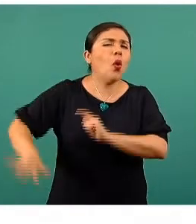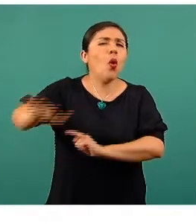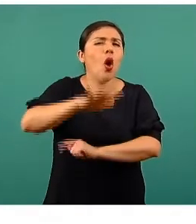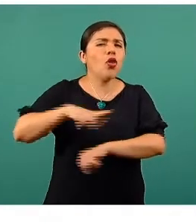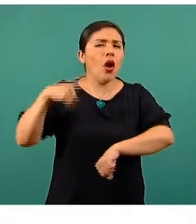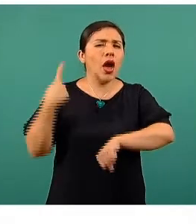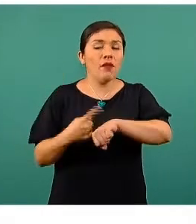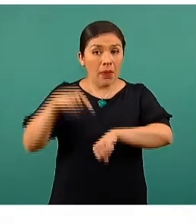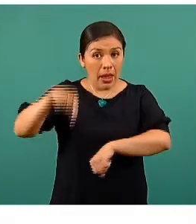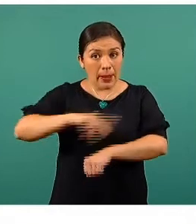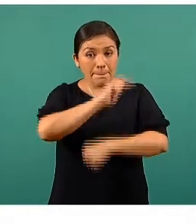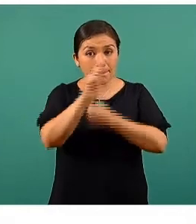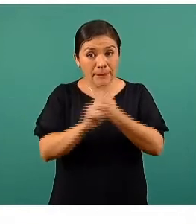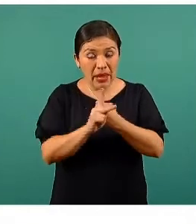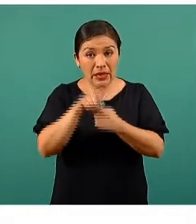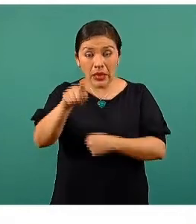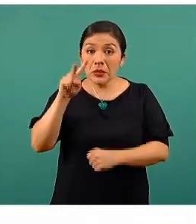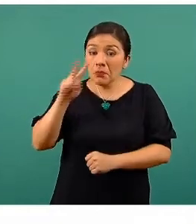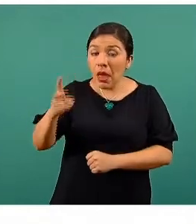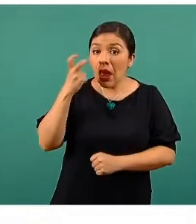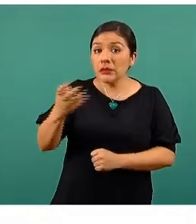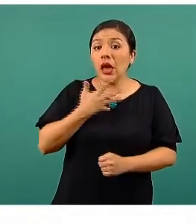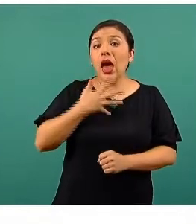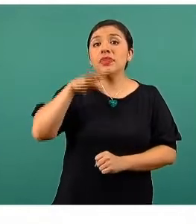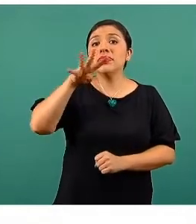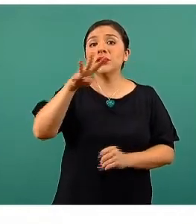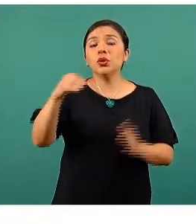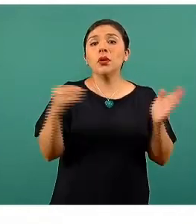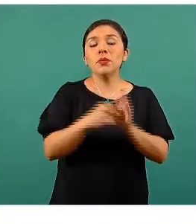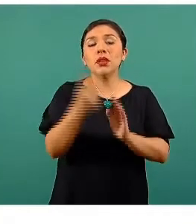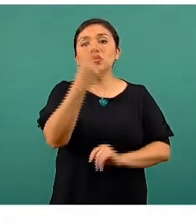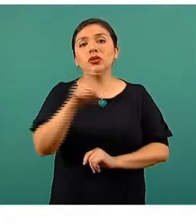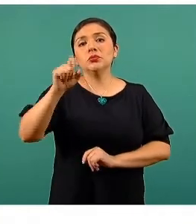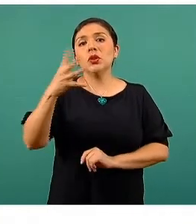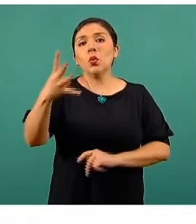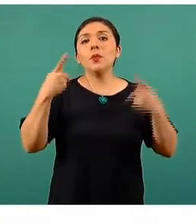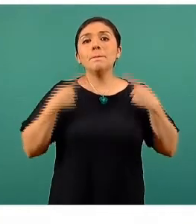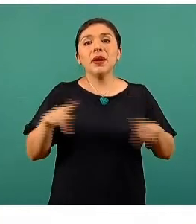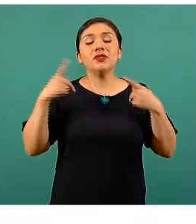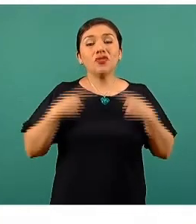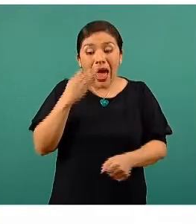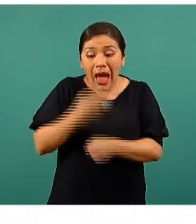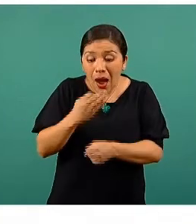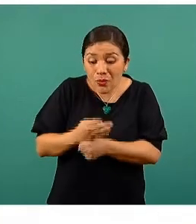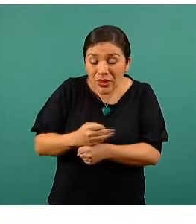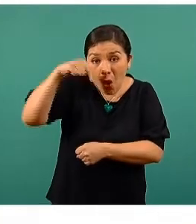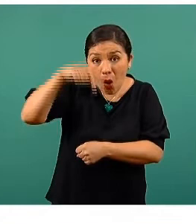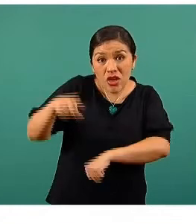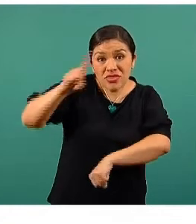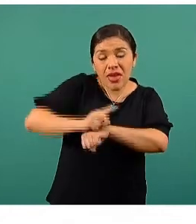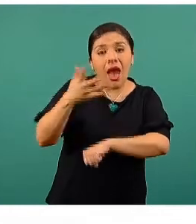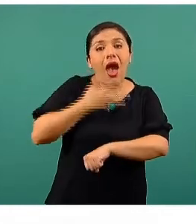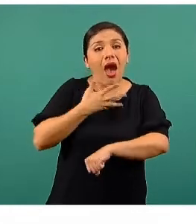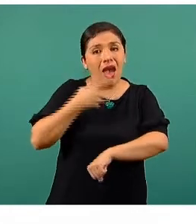en nuestro país. Esto lo que representa son 19.224 personas que al momento tienen